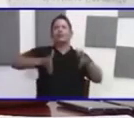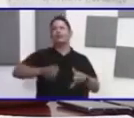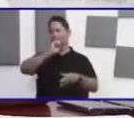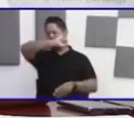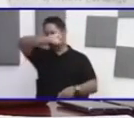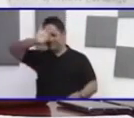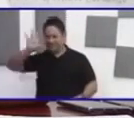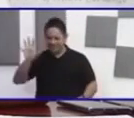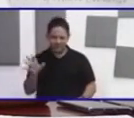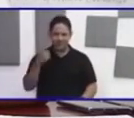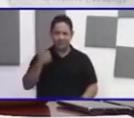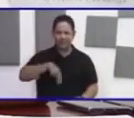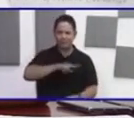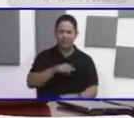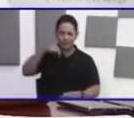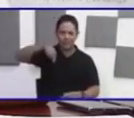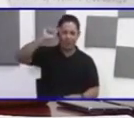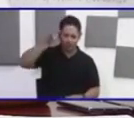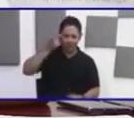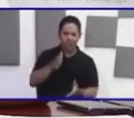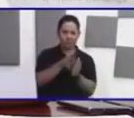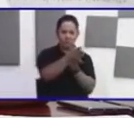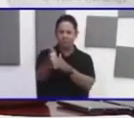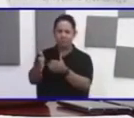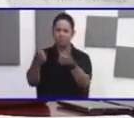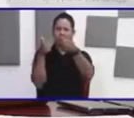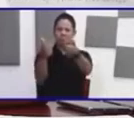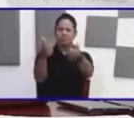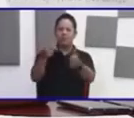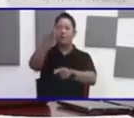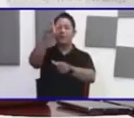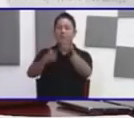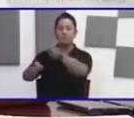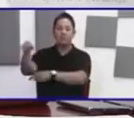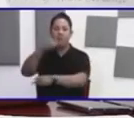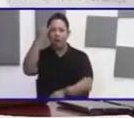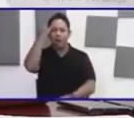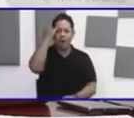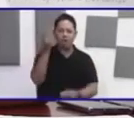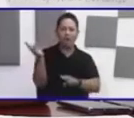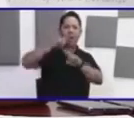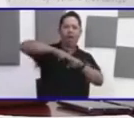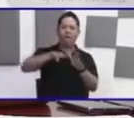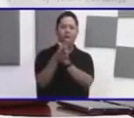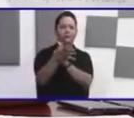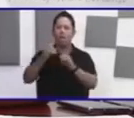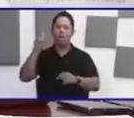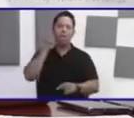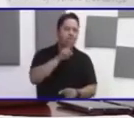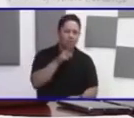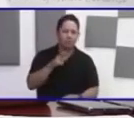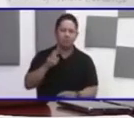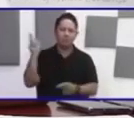hay detrás de este gobierno es simplemente tratar de tergiversar una gestión que en los últimos 20 o 30 años no se